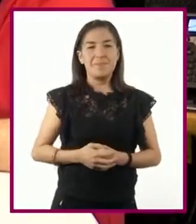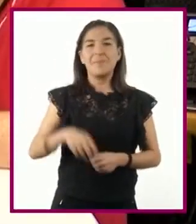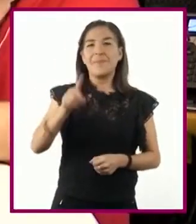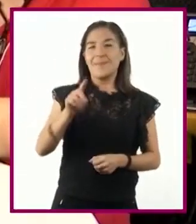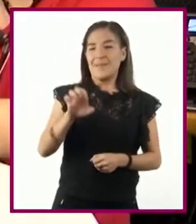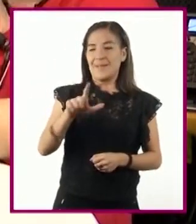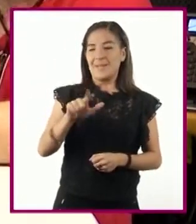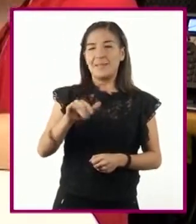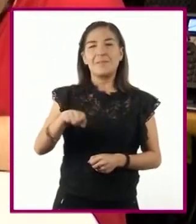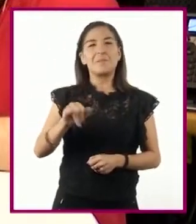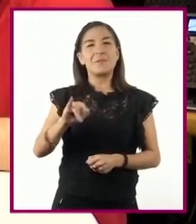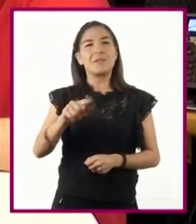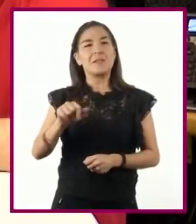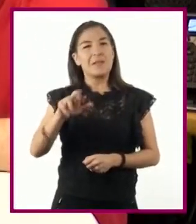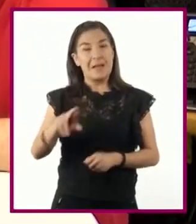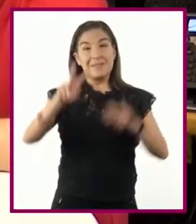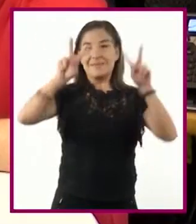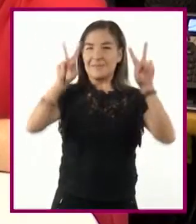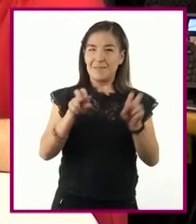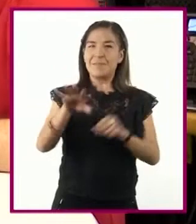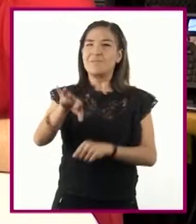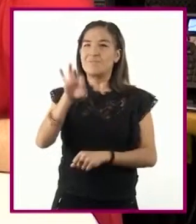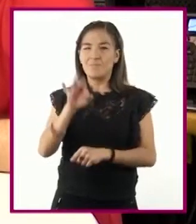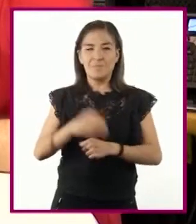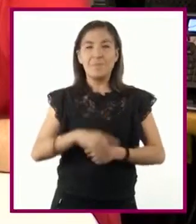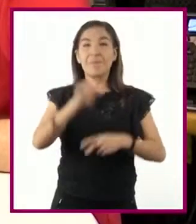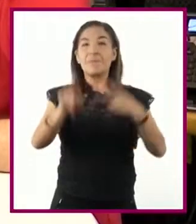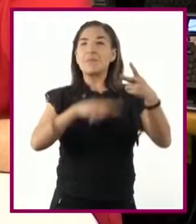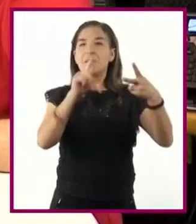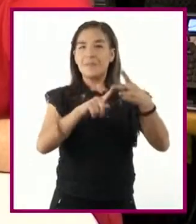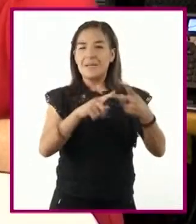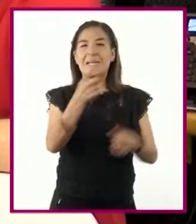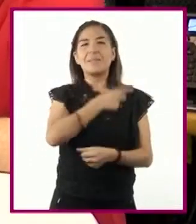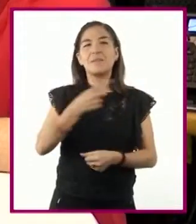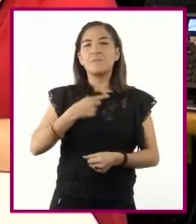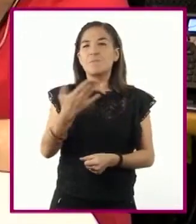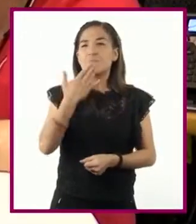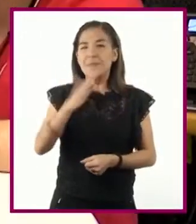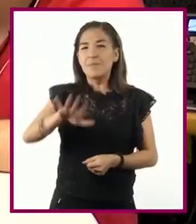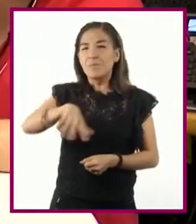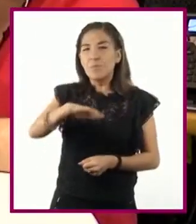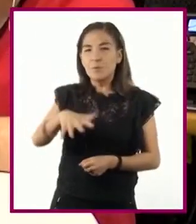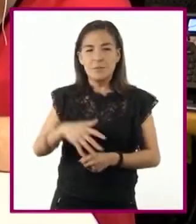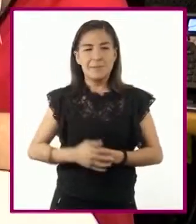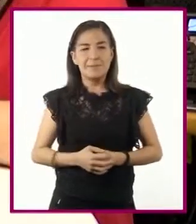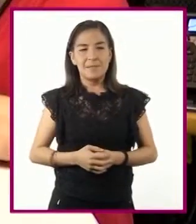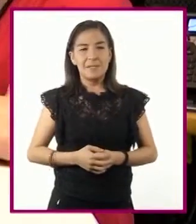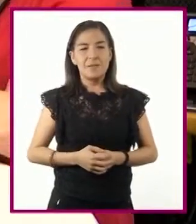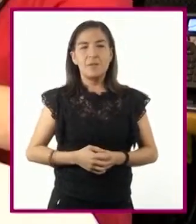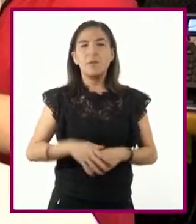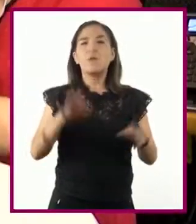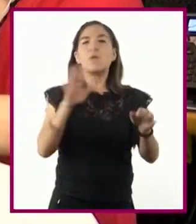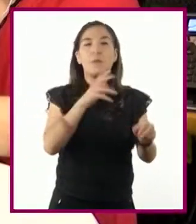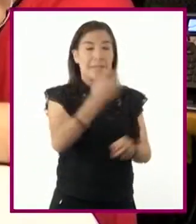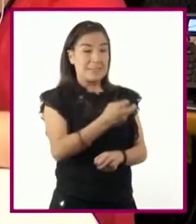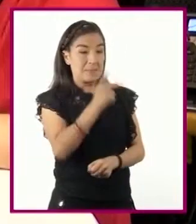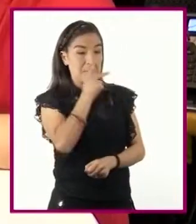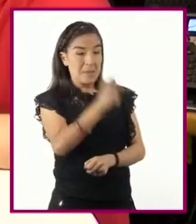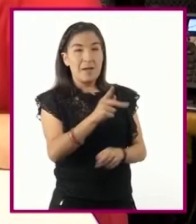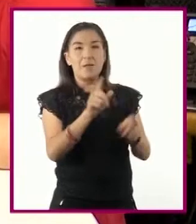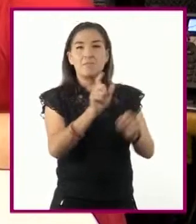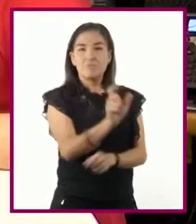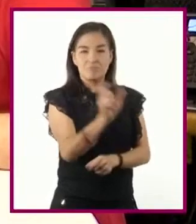el tema. El siguiente paso es elegir un buen buscador, es decir, aquel que a partir de palabras clave